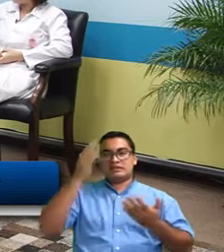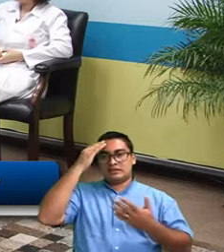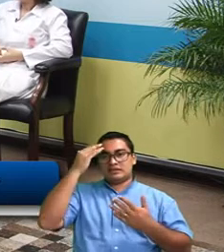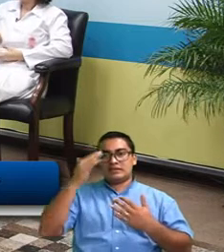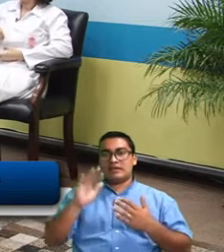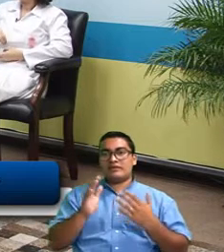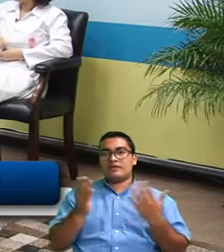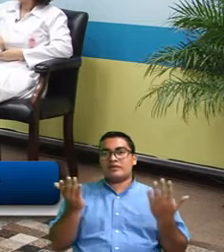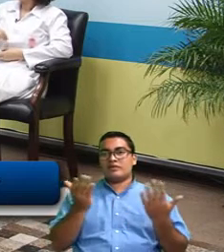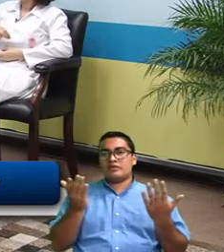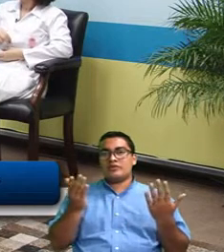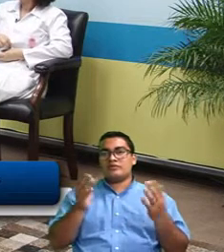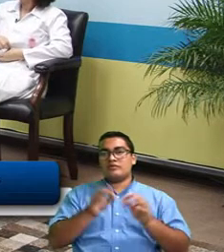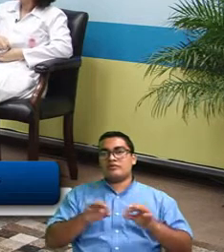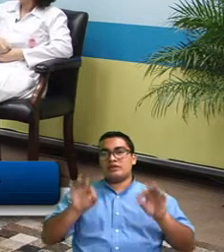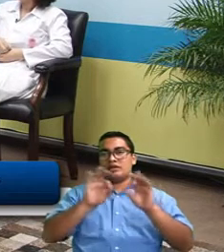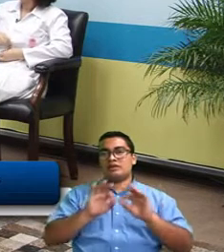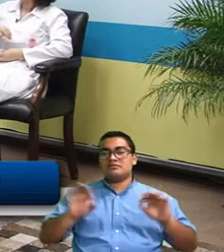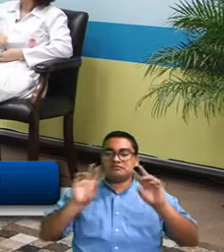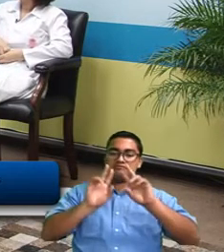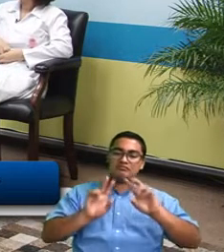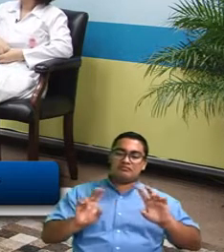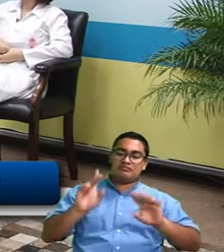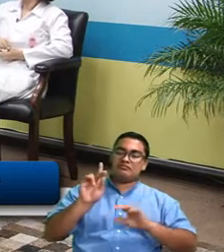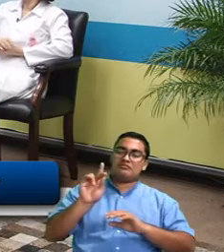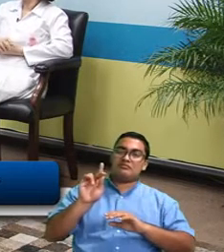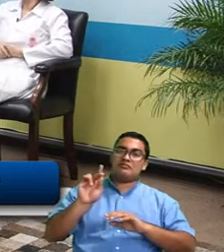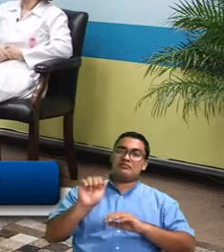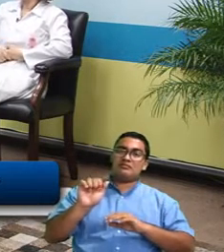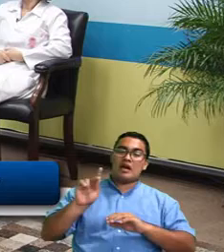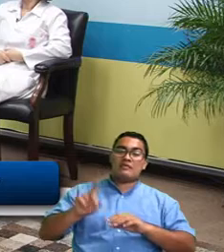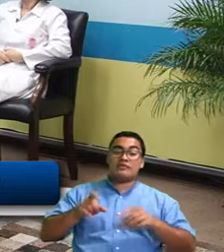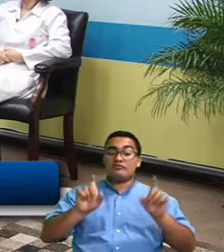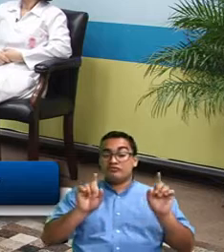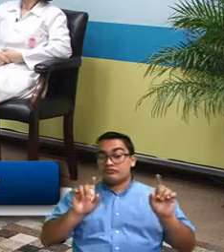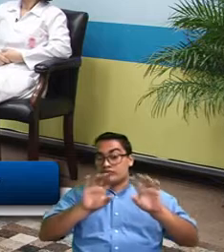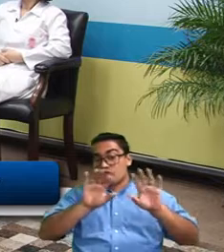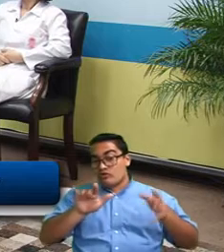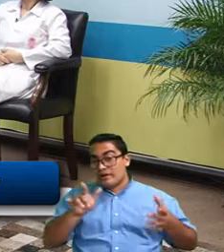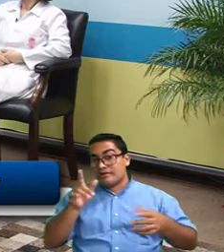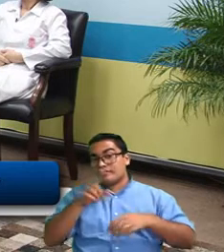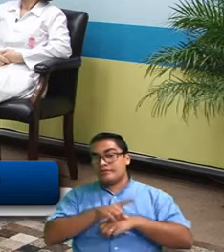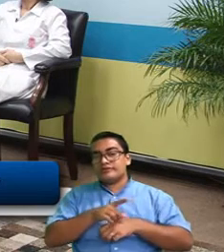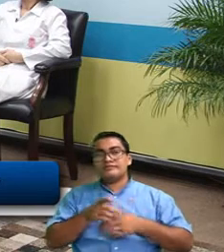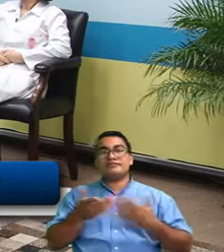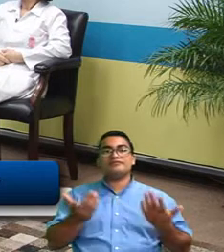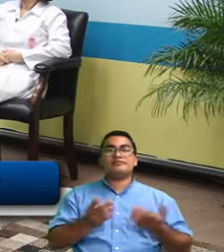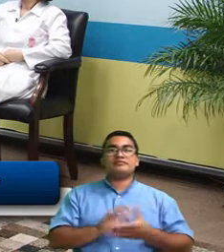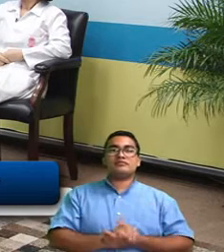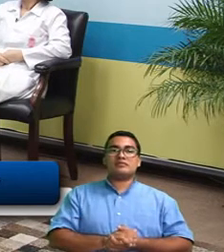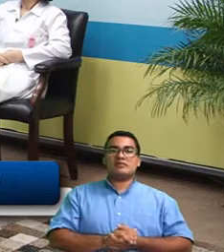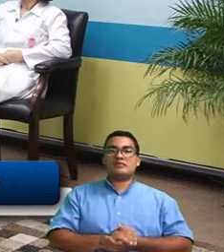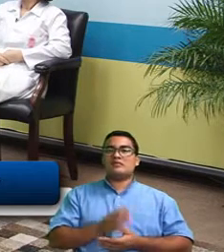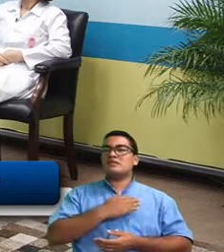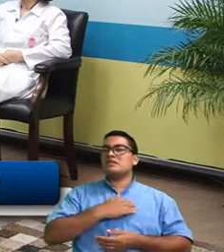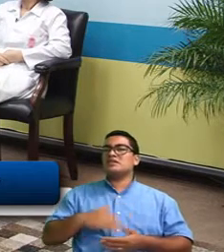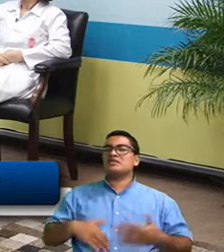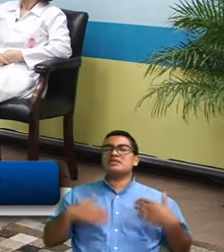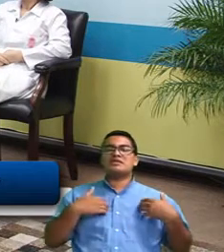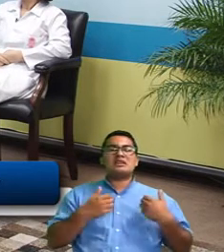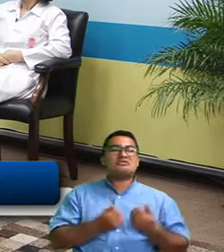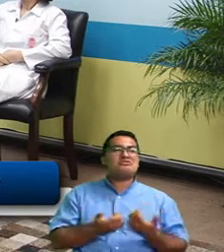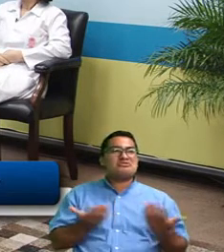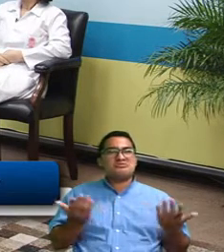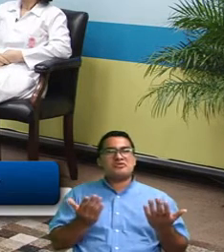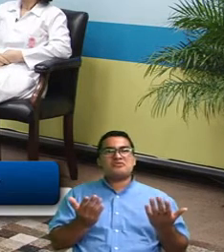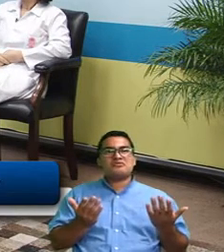temprano es chequeándose, haciéndose su Papá Nicolau y su revisión ginecológica. Ahora, ¿qué estrategia está utilizando el MINSA, en